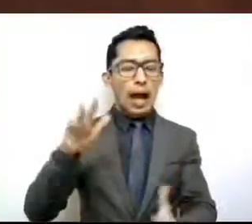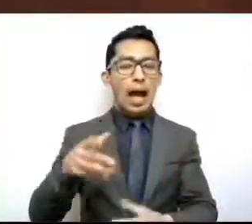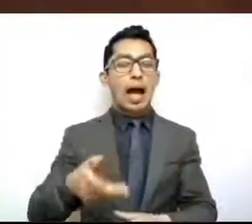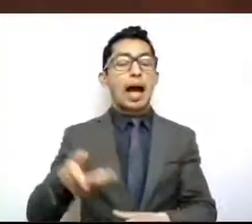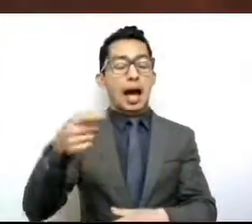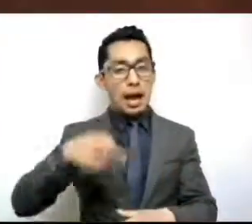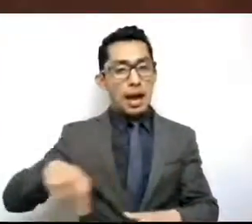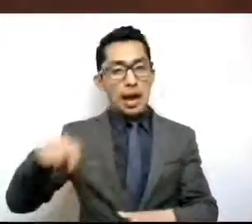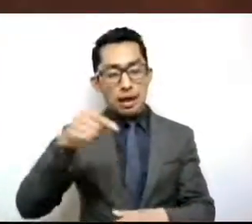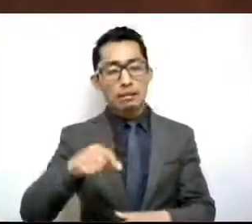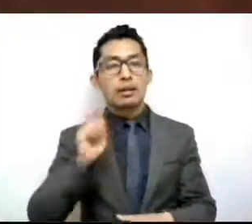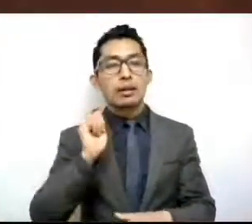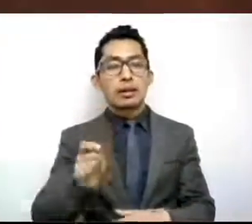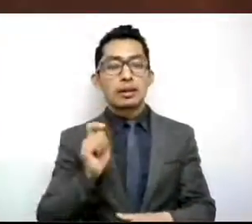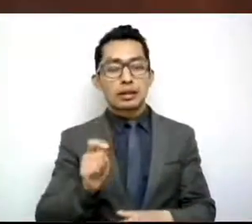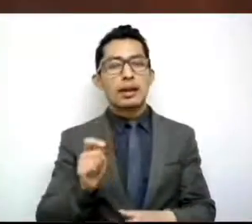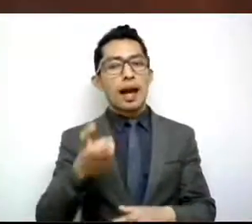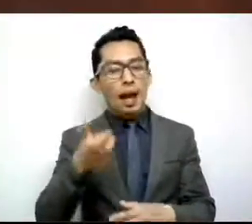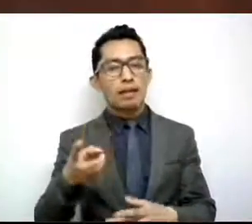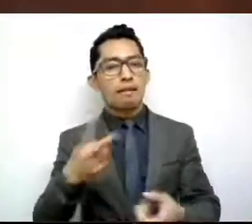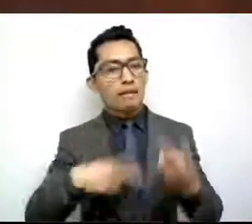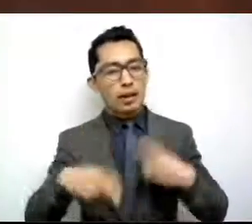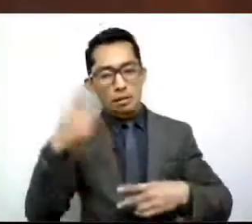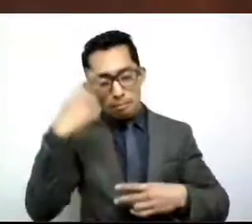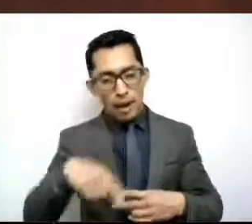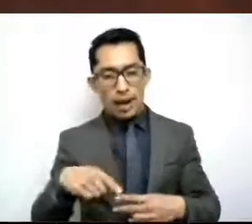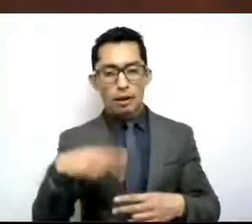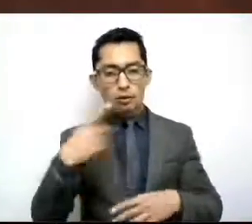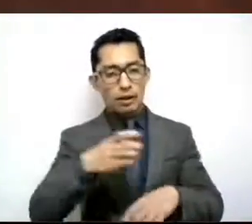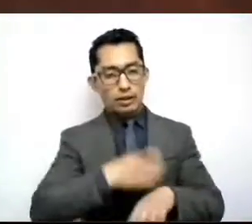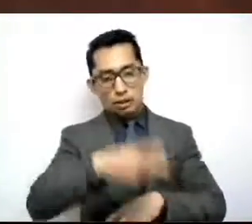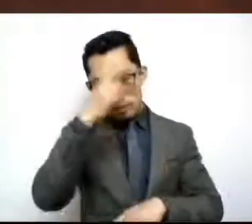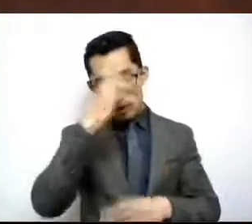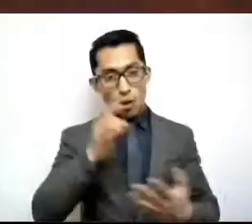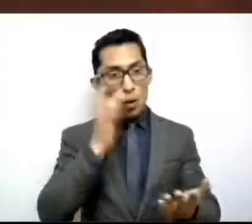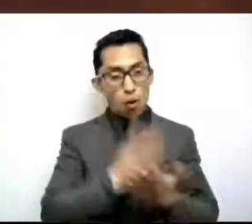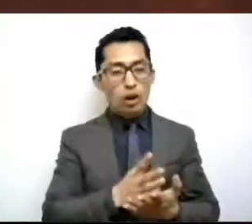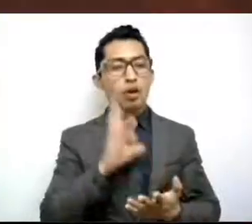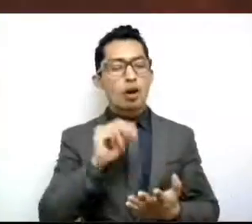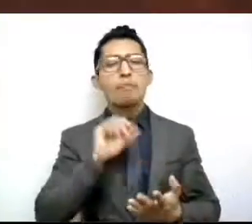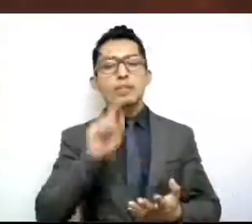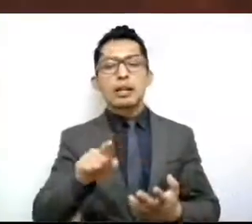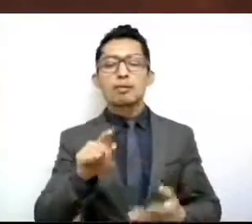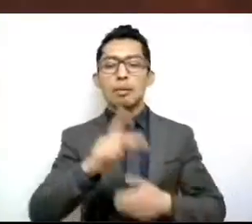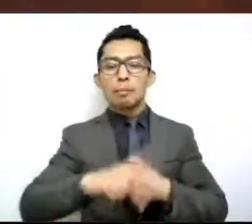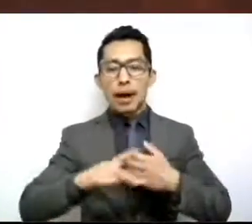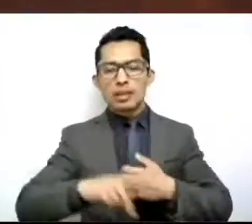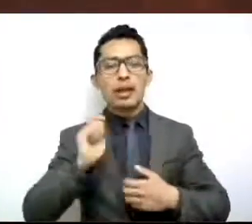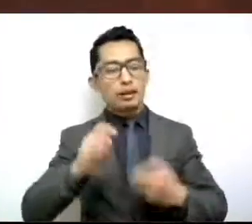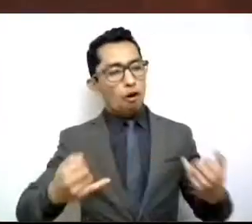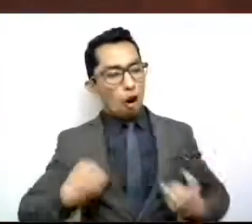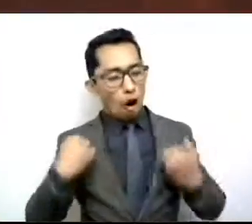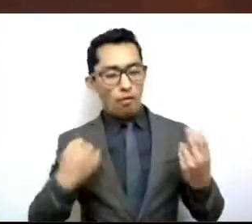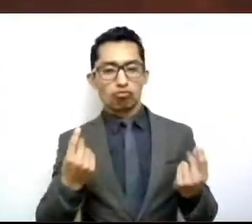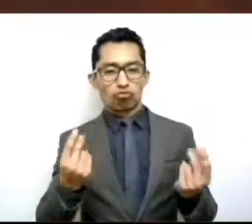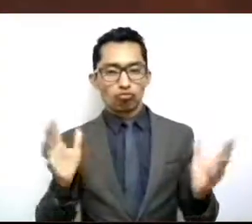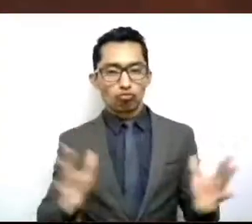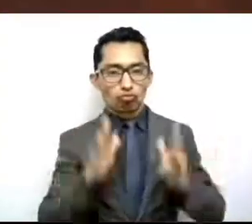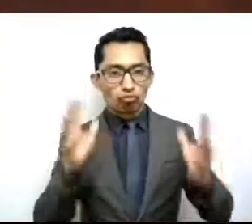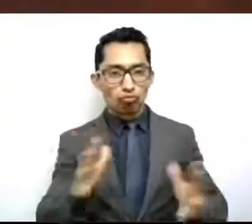nos convierte en el motor, no solo de nuestro Estado, sino también de nuestro país, y nos coloca en